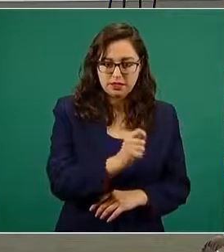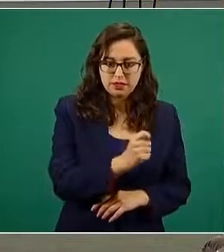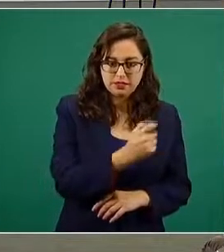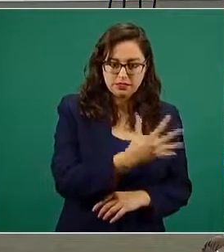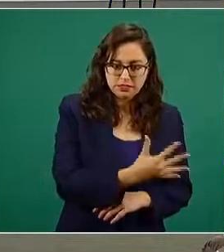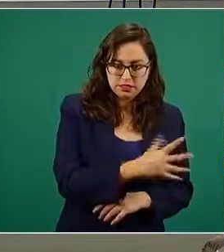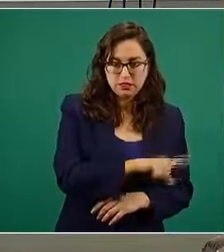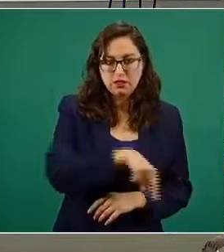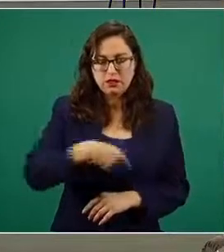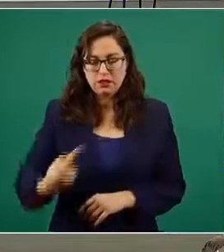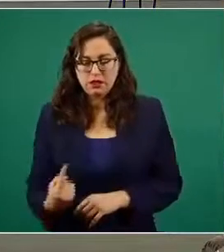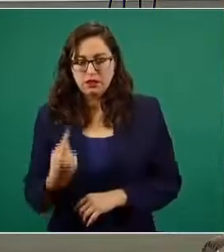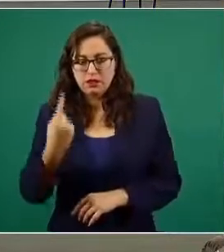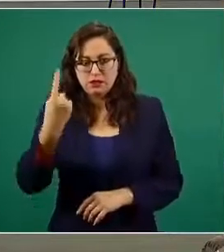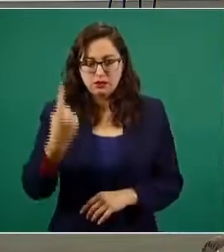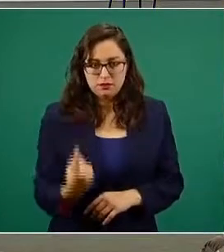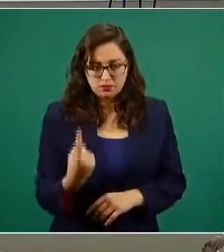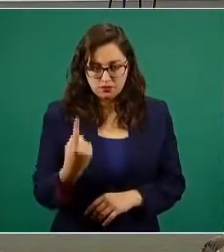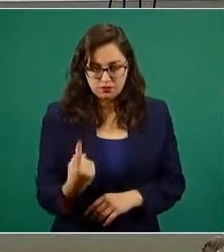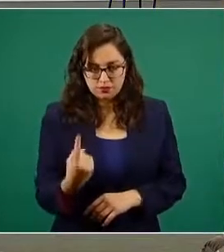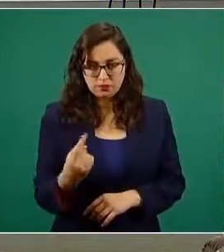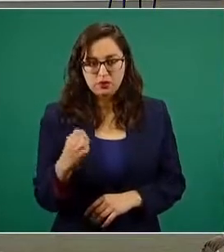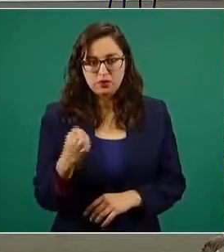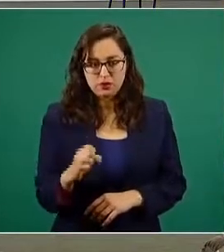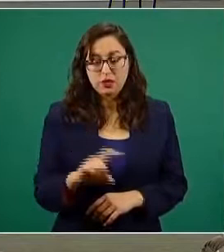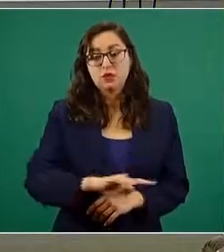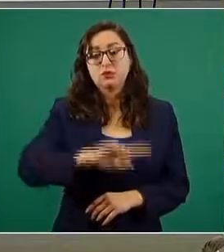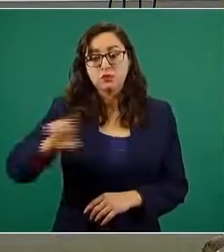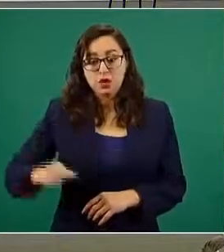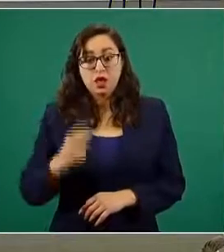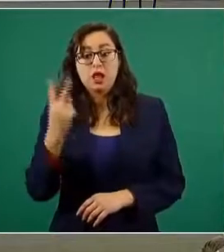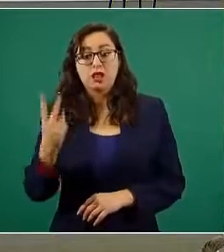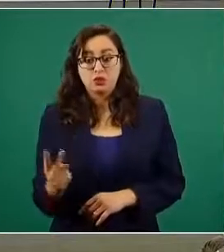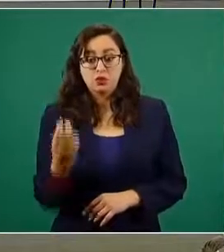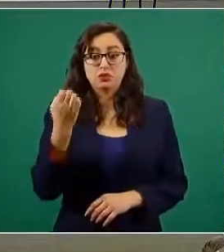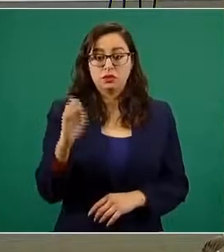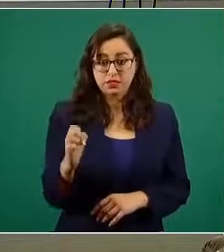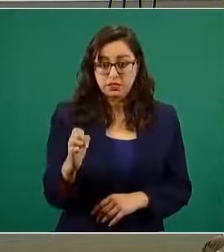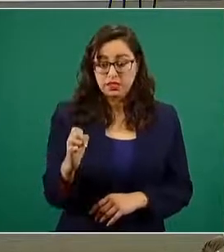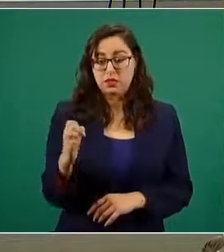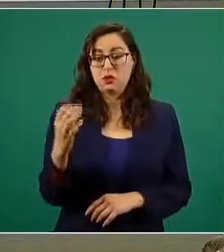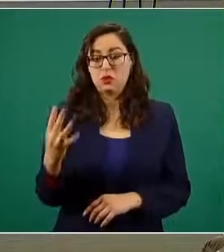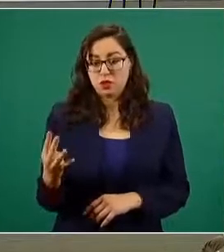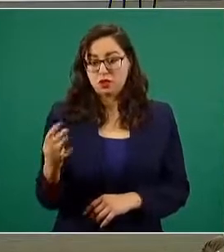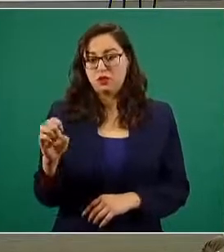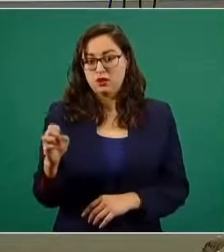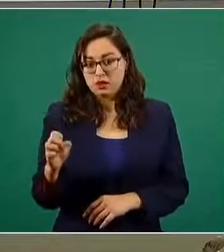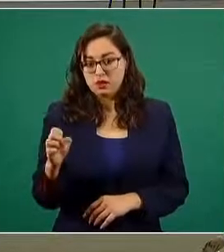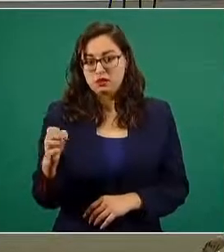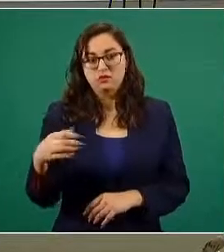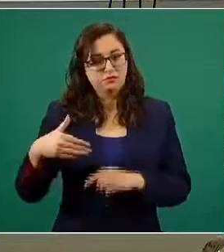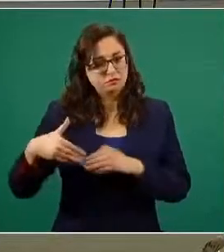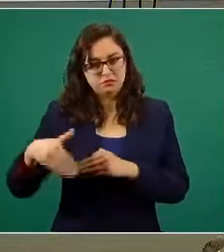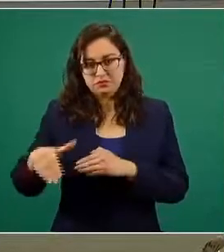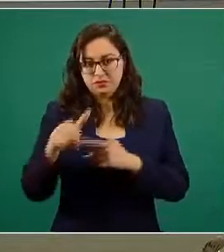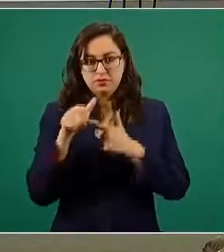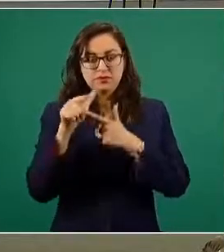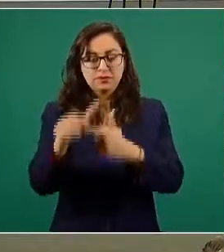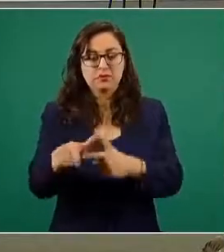25, y retomarla el 2 de enero, 3 de enero, 4 de enero. La siguiente.